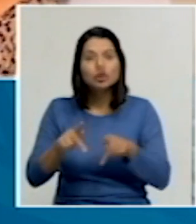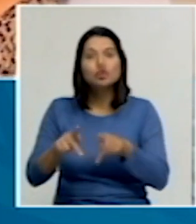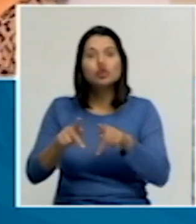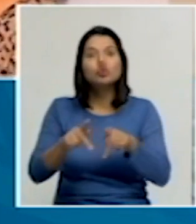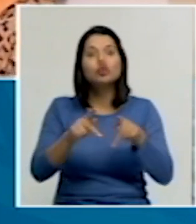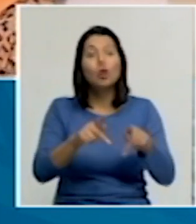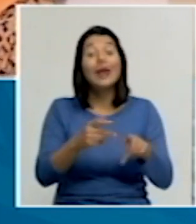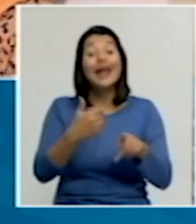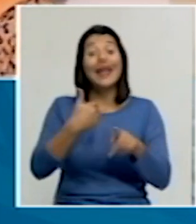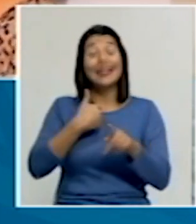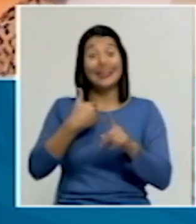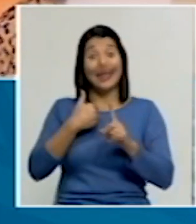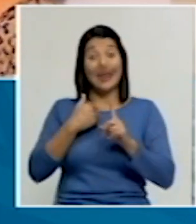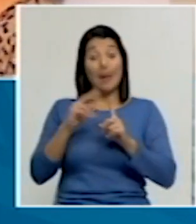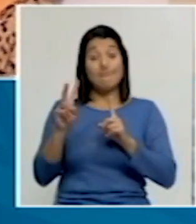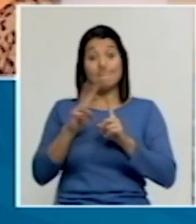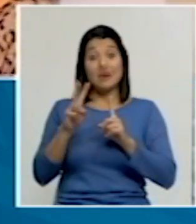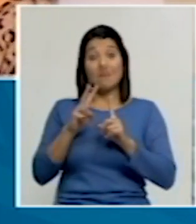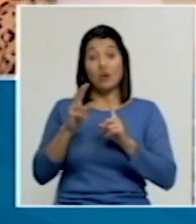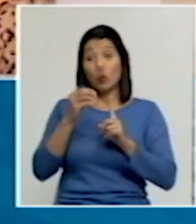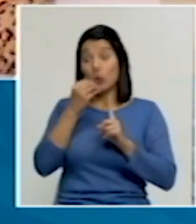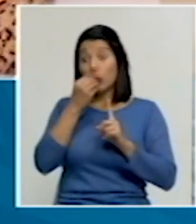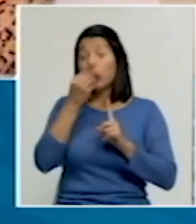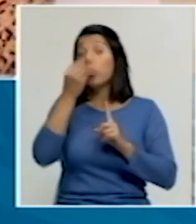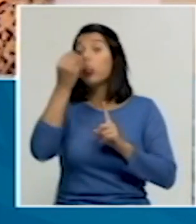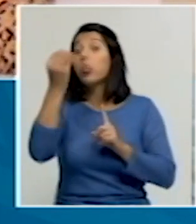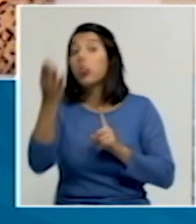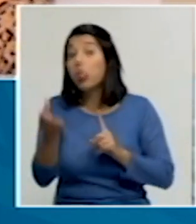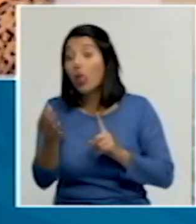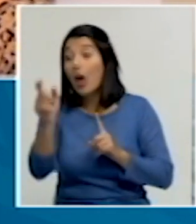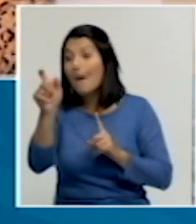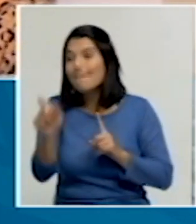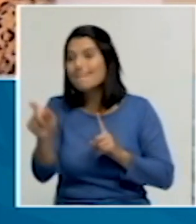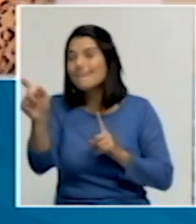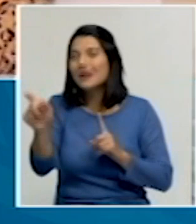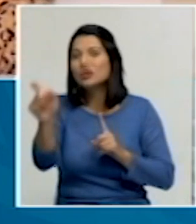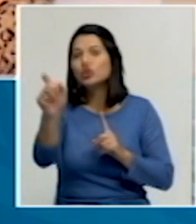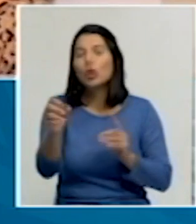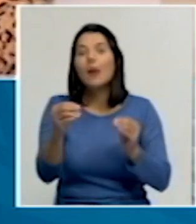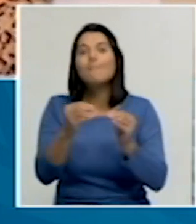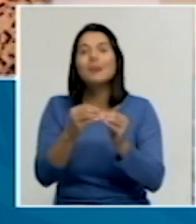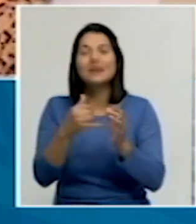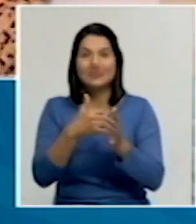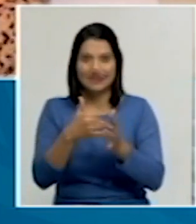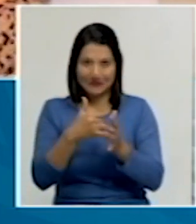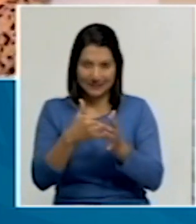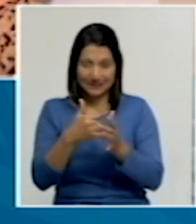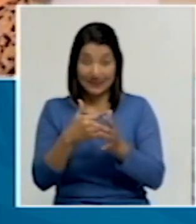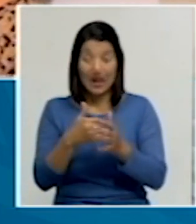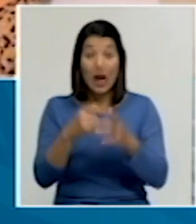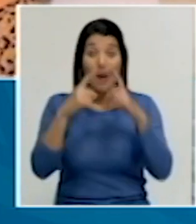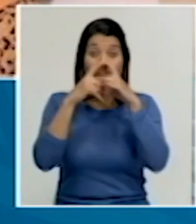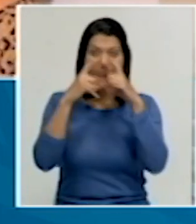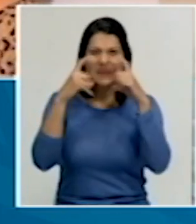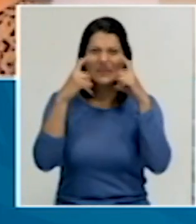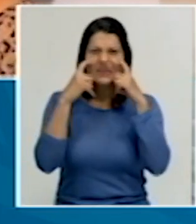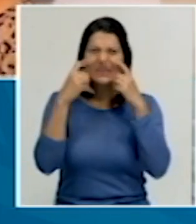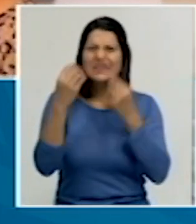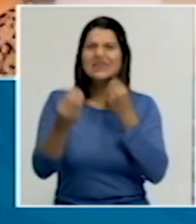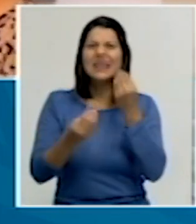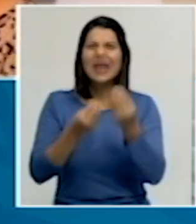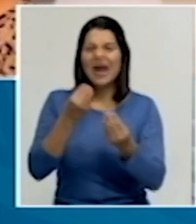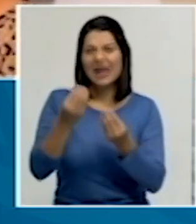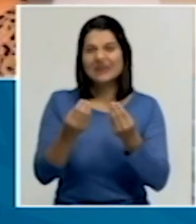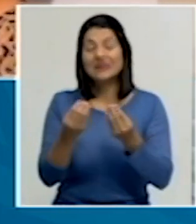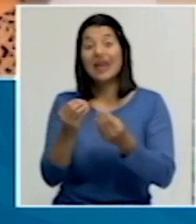las personas que son susceptibles. Las mascarillas, y esto tenemos que tenerlo muy claro, las mascarillas lo que hacen es